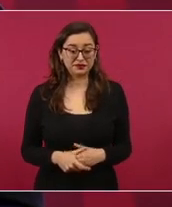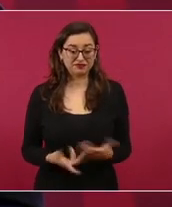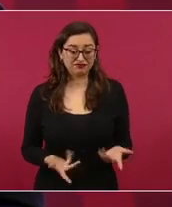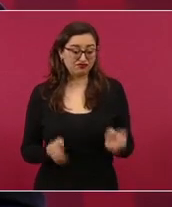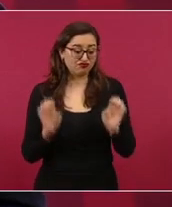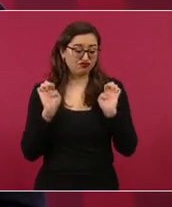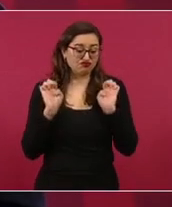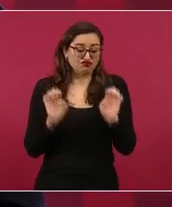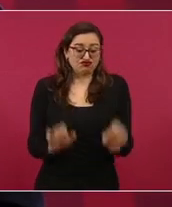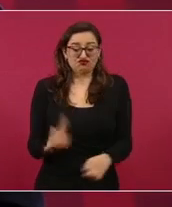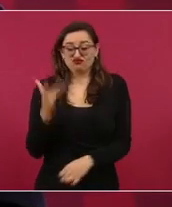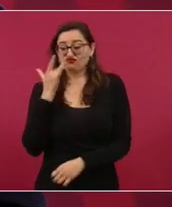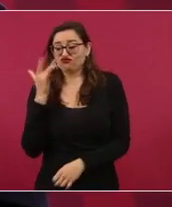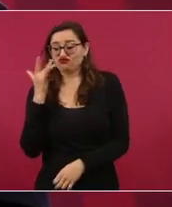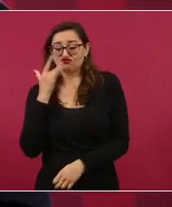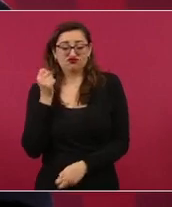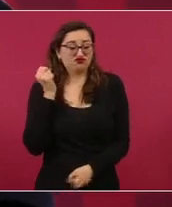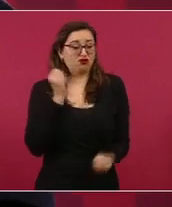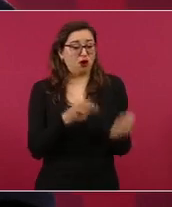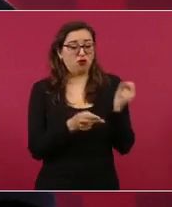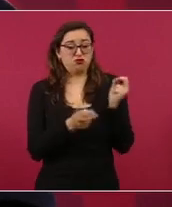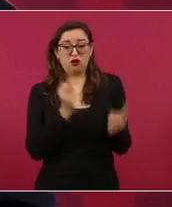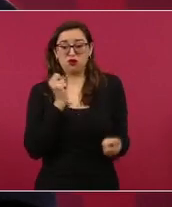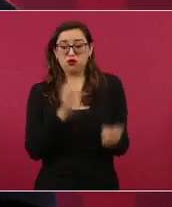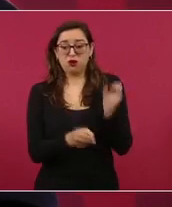esta vida de privilegios,